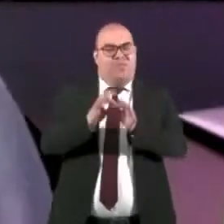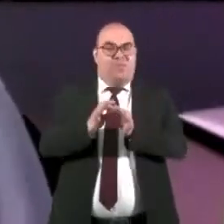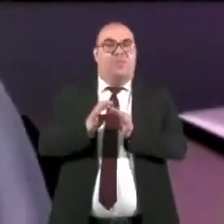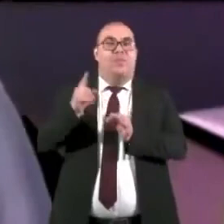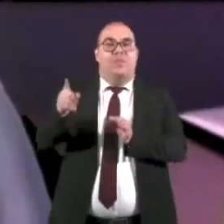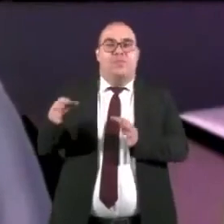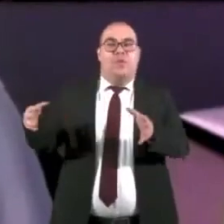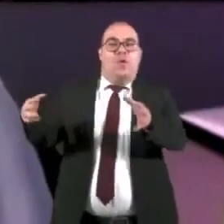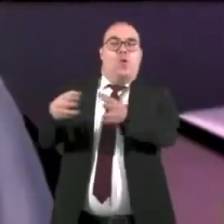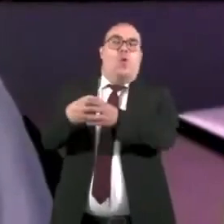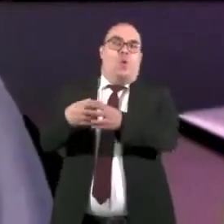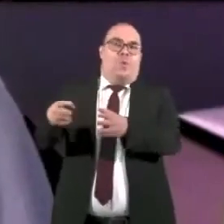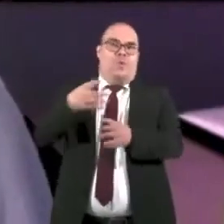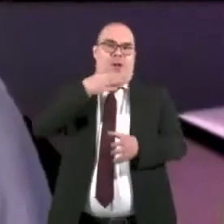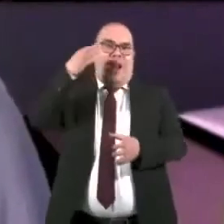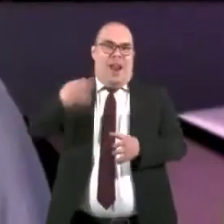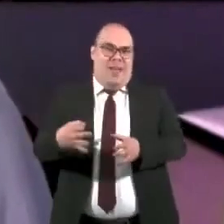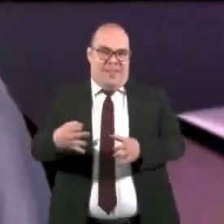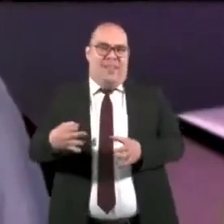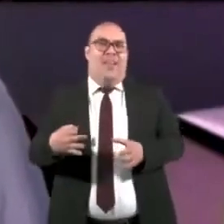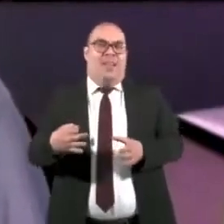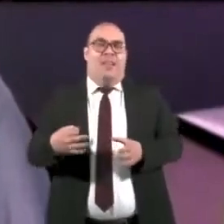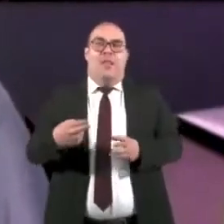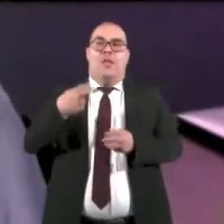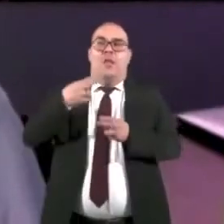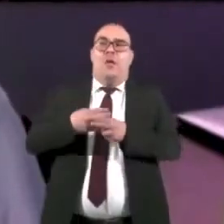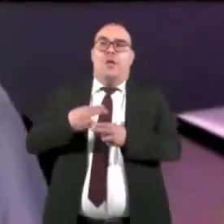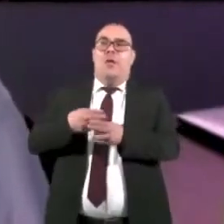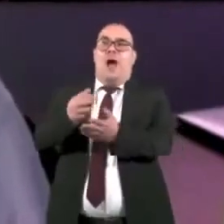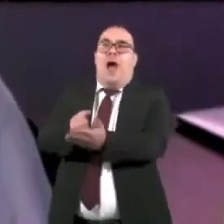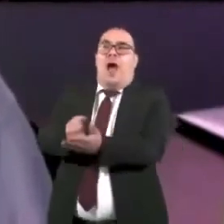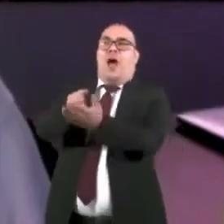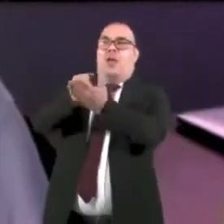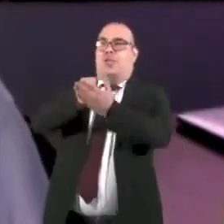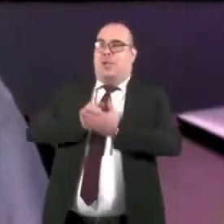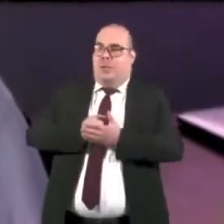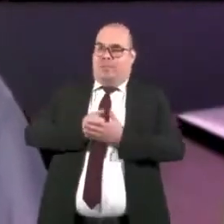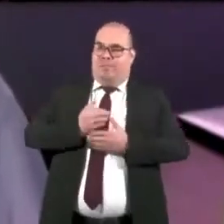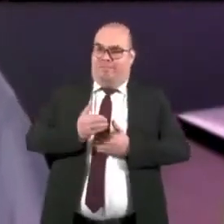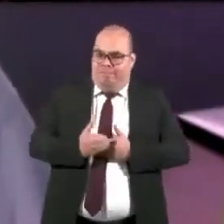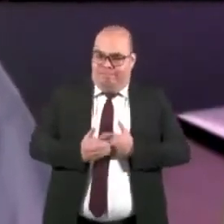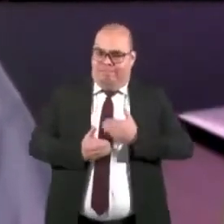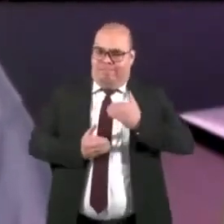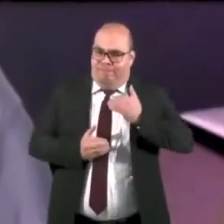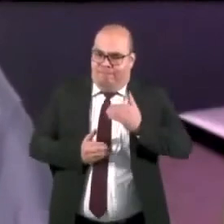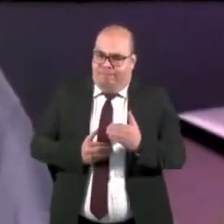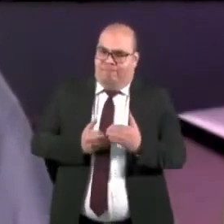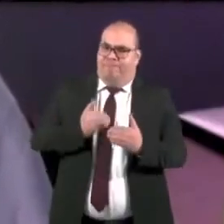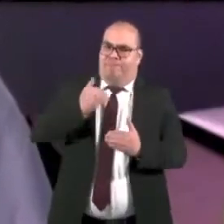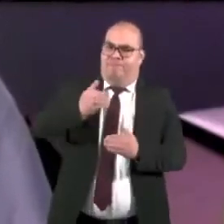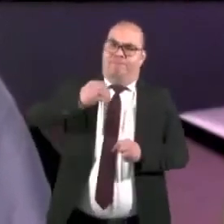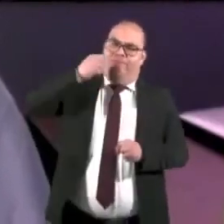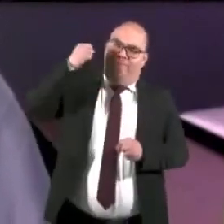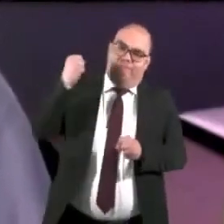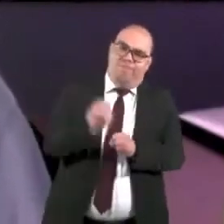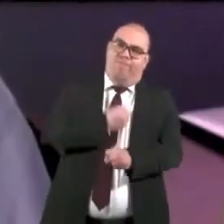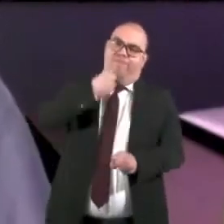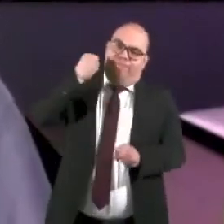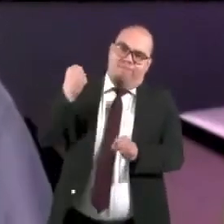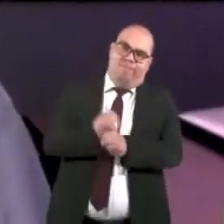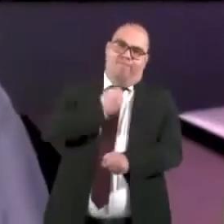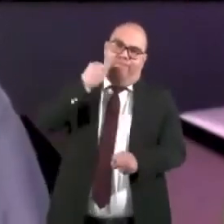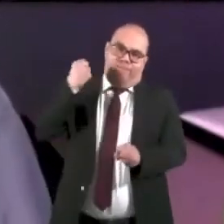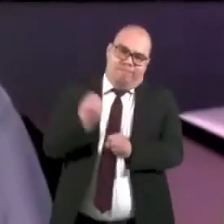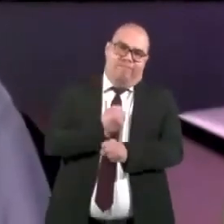resultados de la Comisión de la Verdad, nos van a dar luces para que trabajemos en función de la